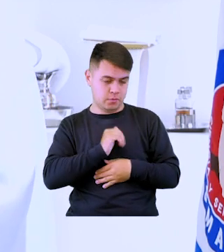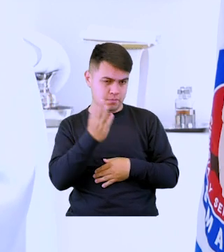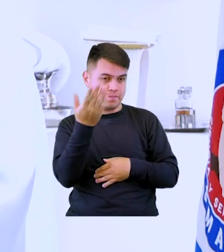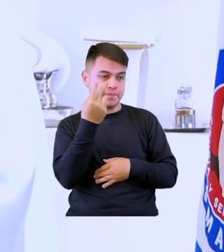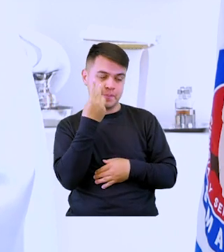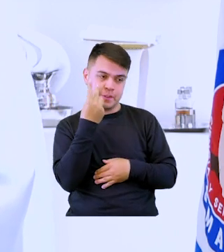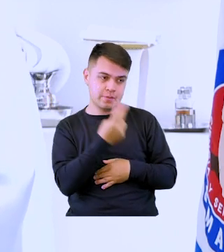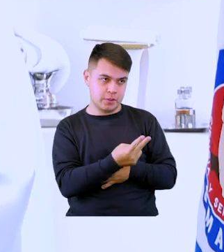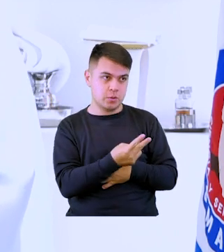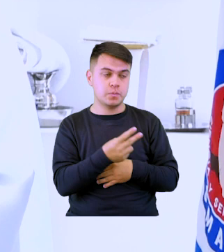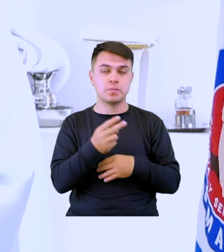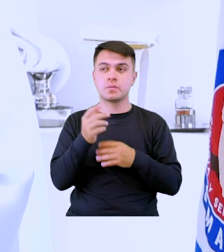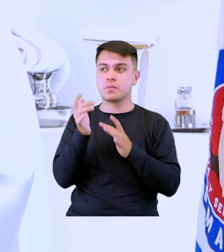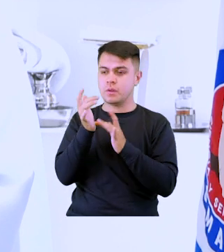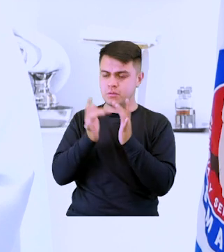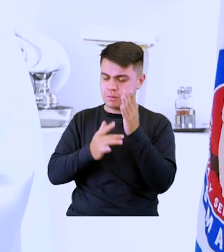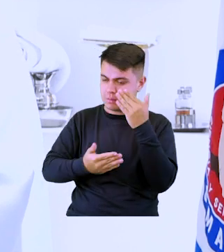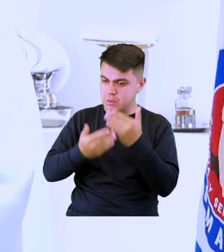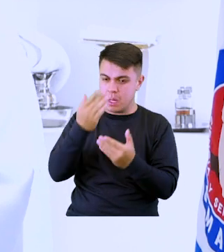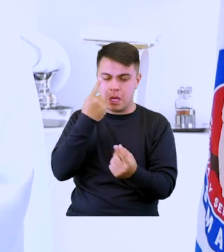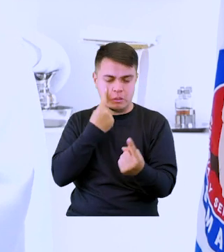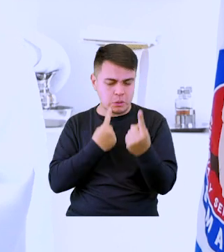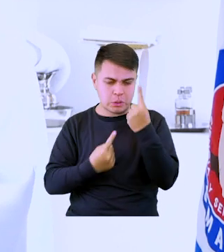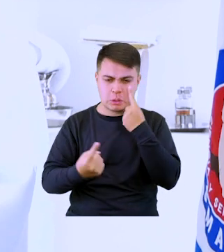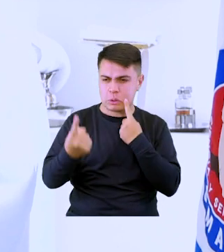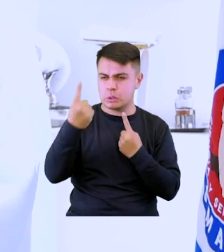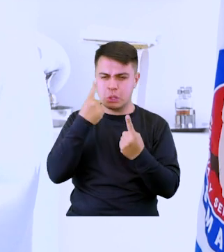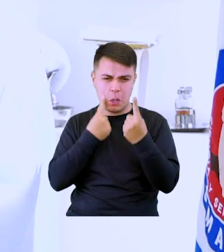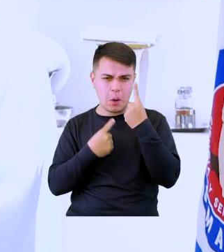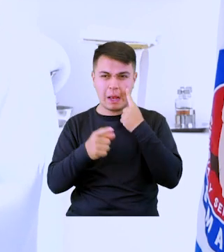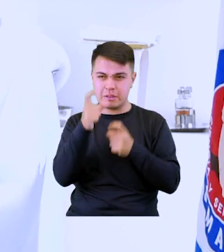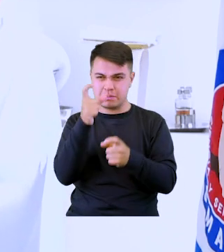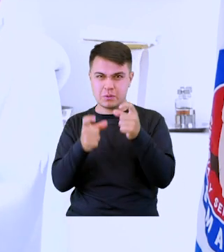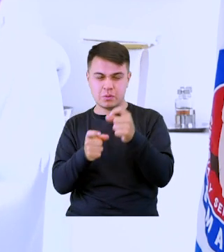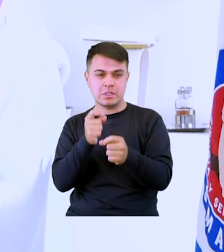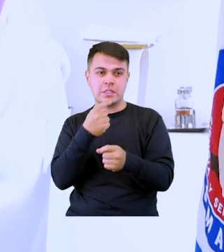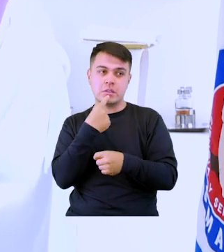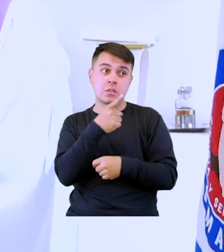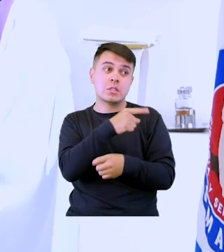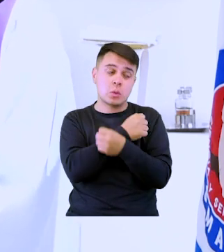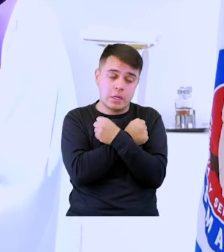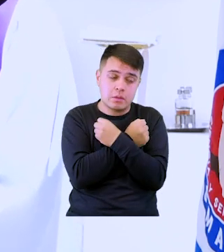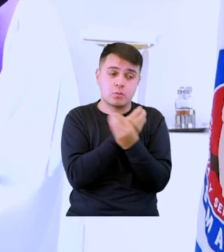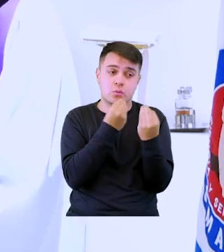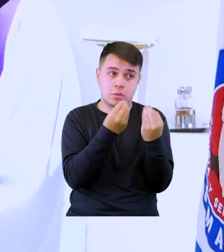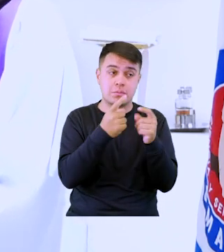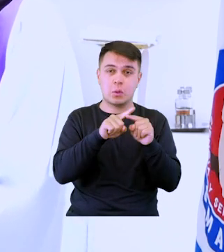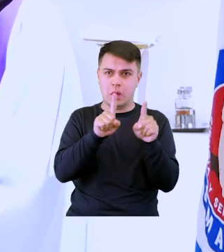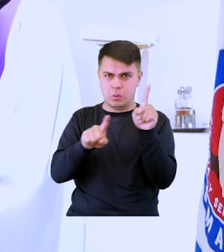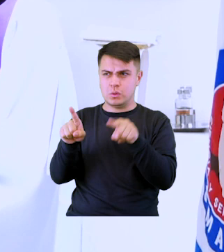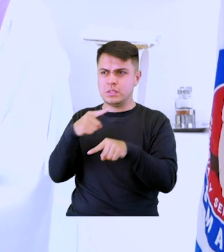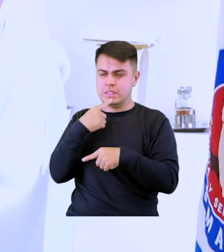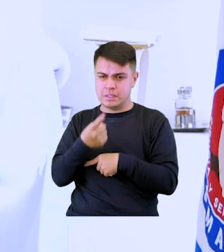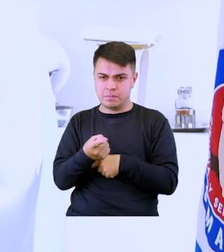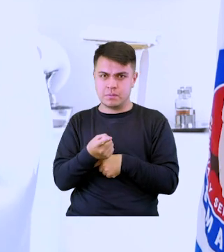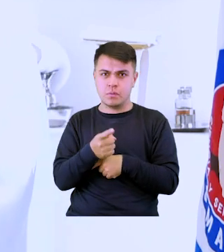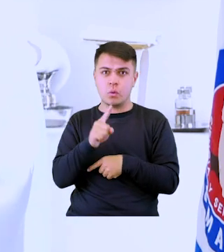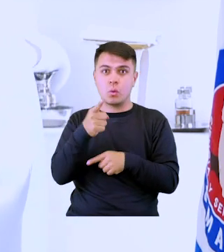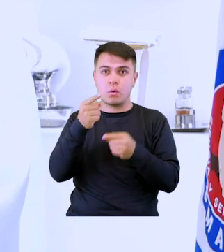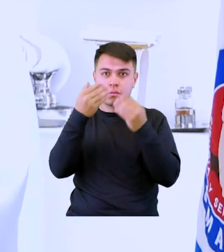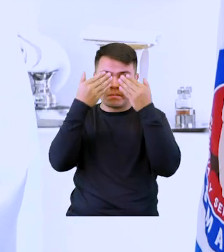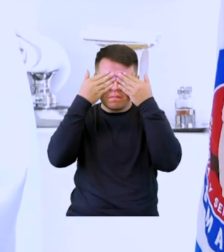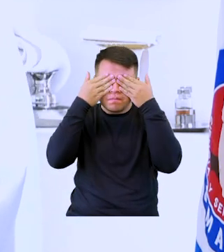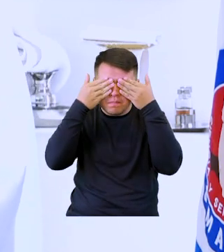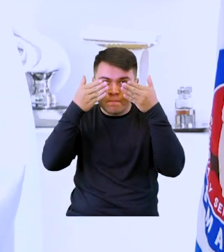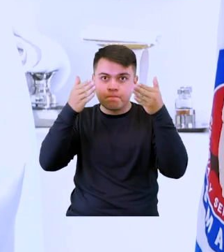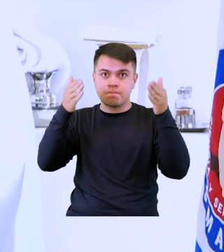verlo. Jesús se echó a llorar. Los judíos comentaban: ¿Cómo lo quería? Pero algunos dijeron: ¿Y uno que le había abierto los